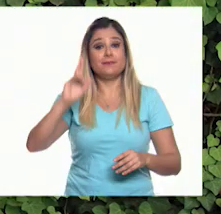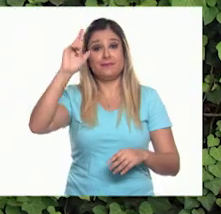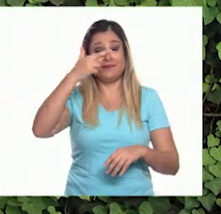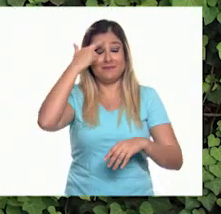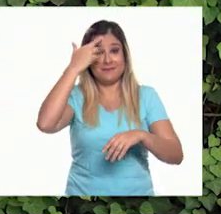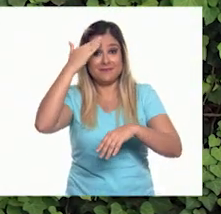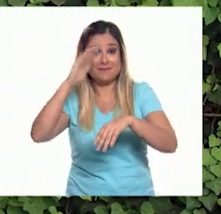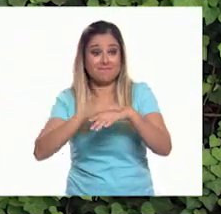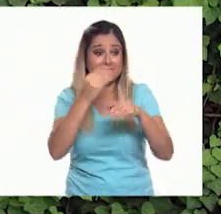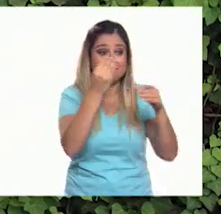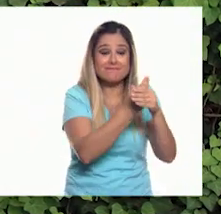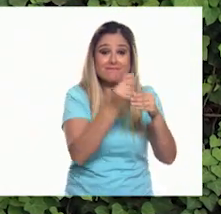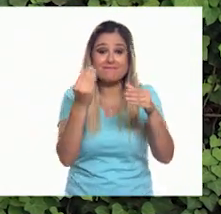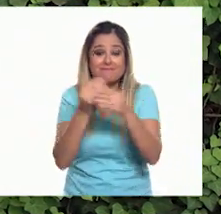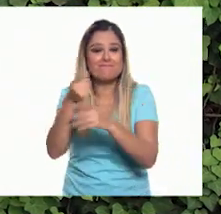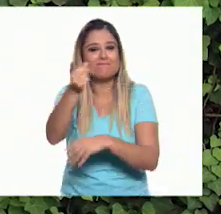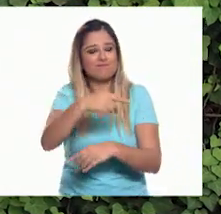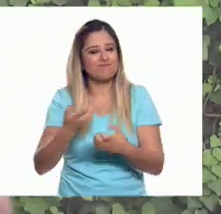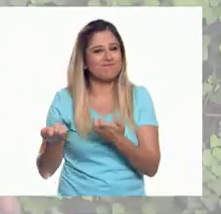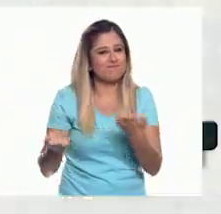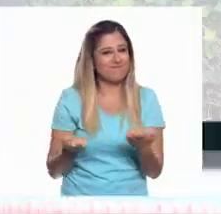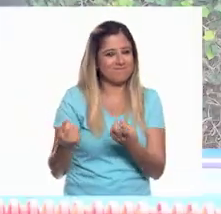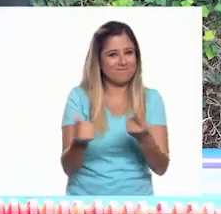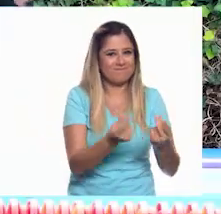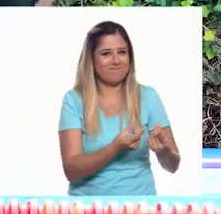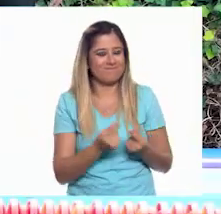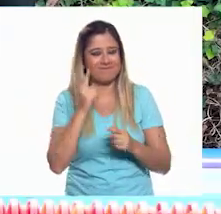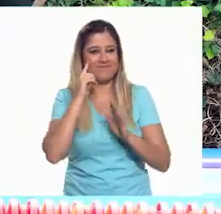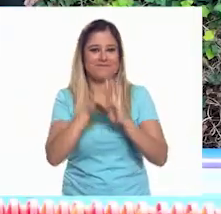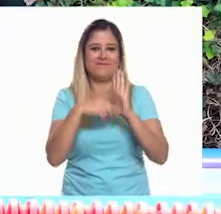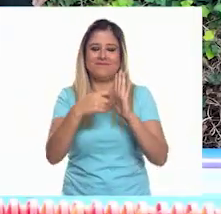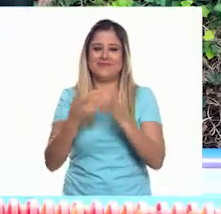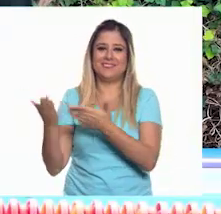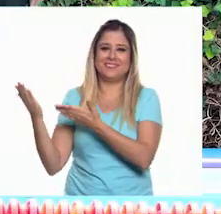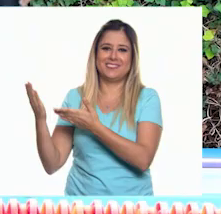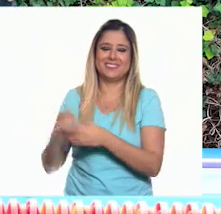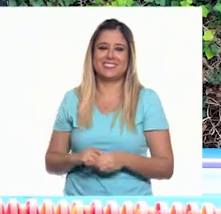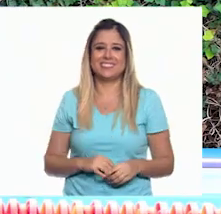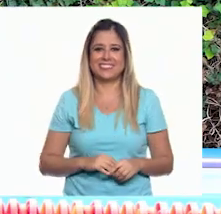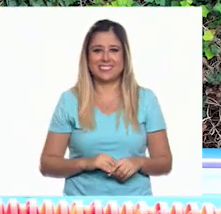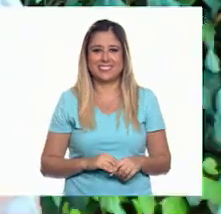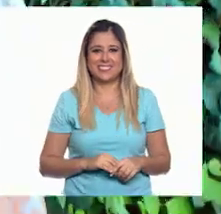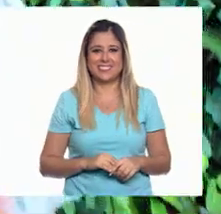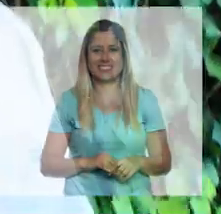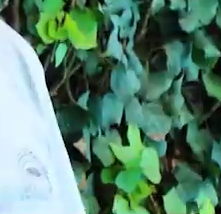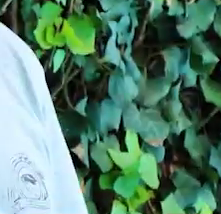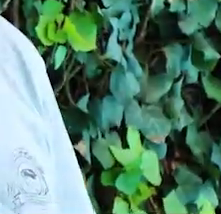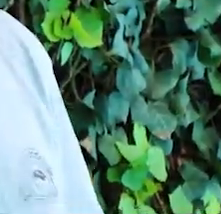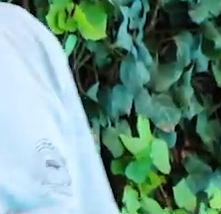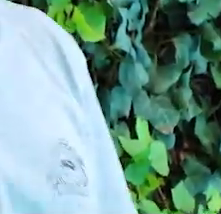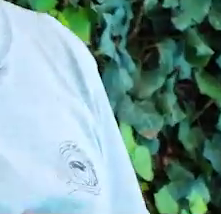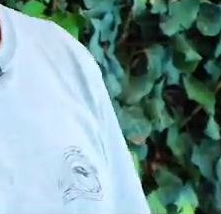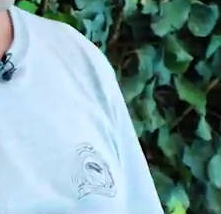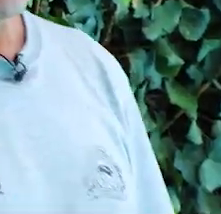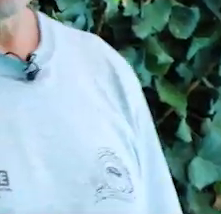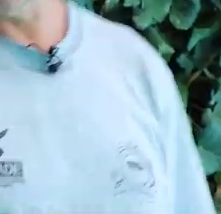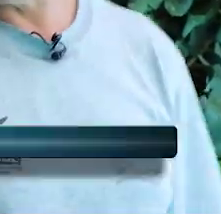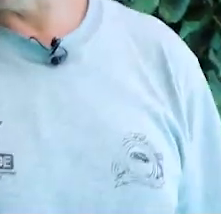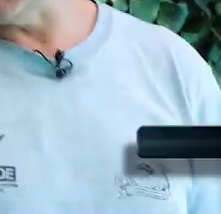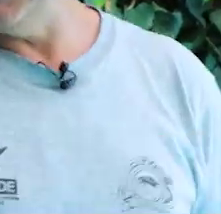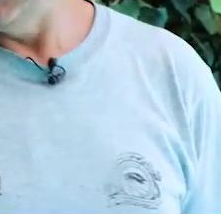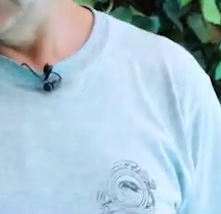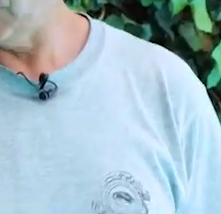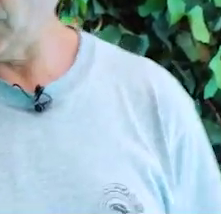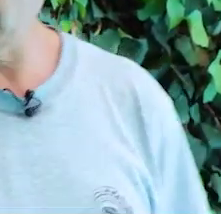Recuerda, entre clase y clase, activa tu cuerpo. En esta ocasión vamos a trabajar la parte del abdomen, el estómago. ¿Qué vamos a